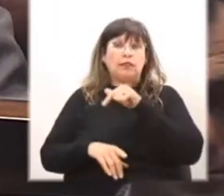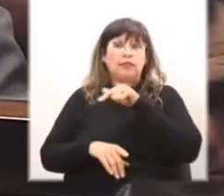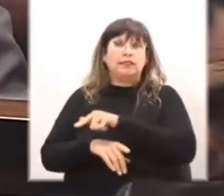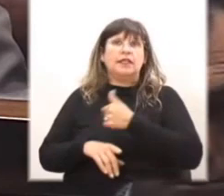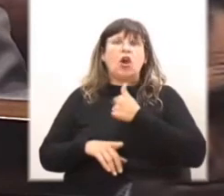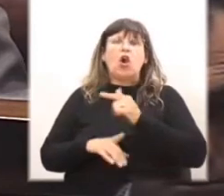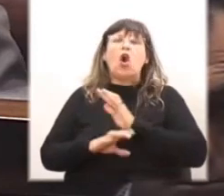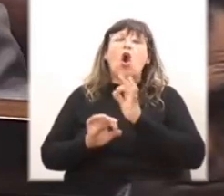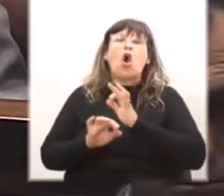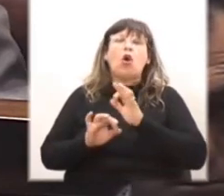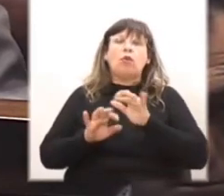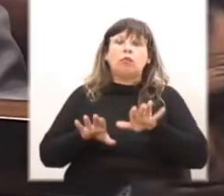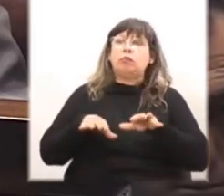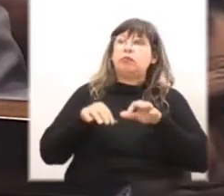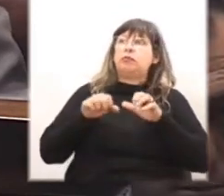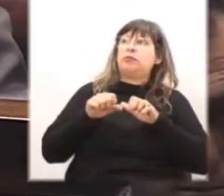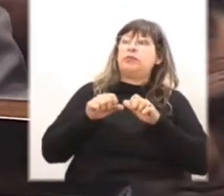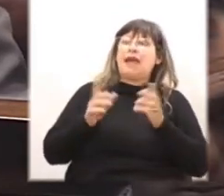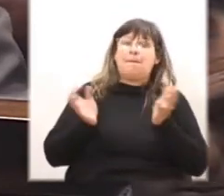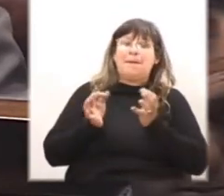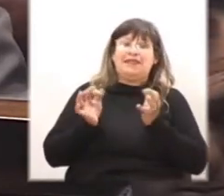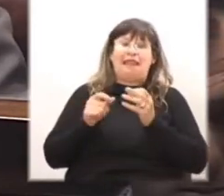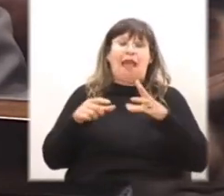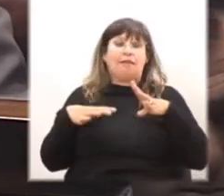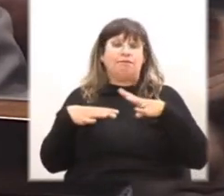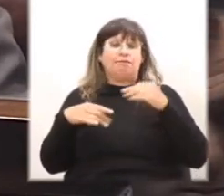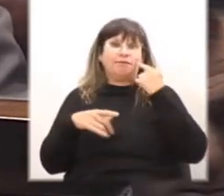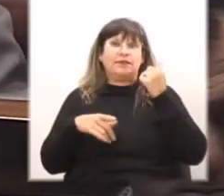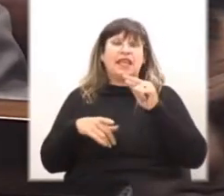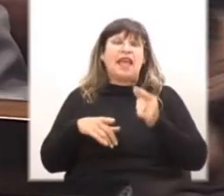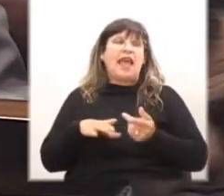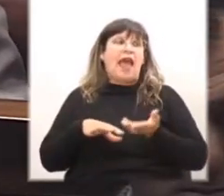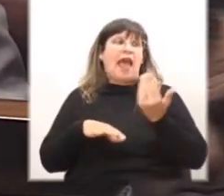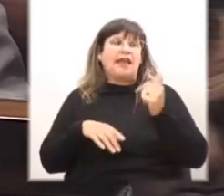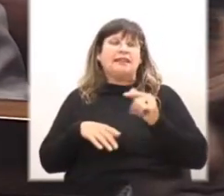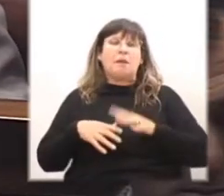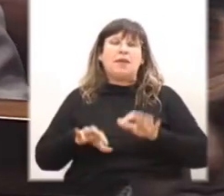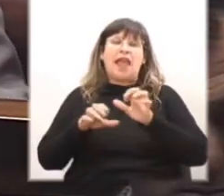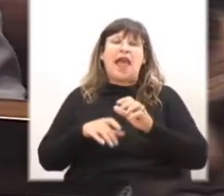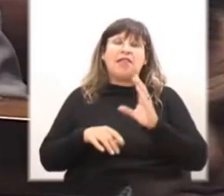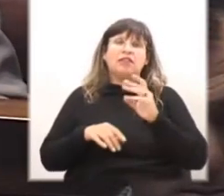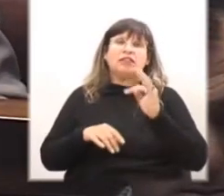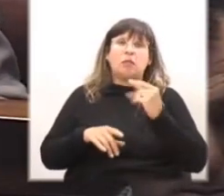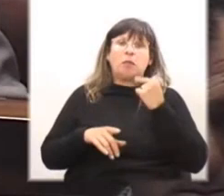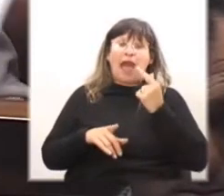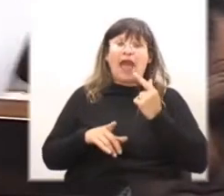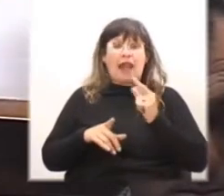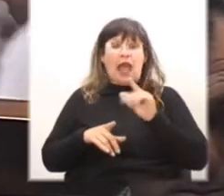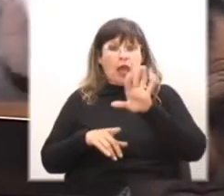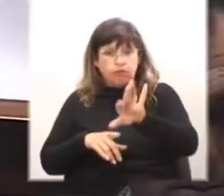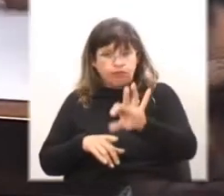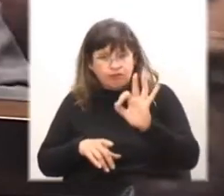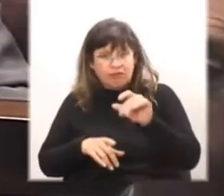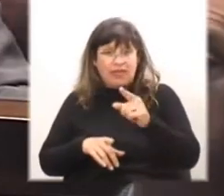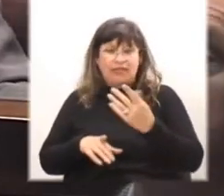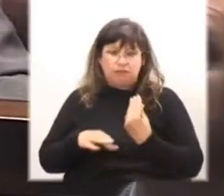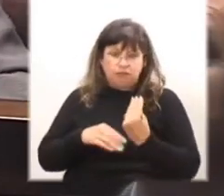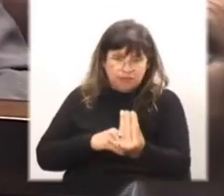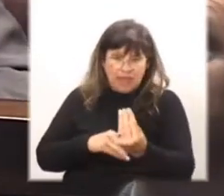retiro especial para aquellos funcionarios que siendo empleados de CTM opten por asumir un cargo de confianza